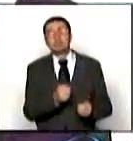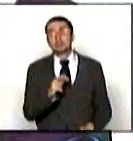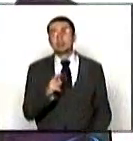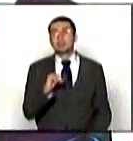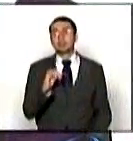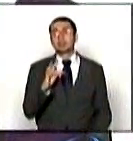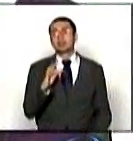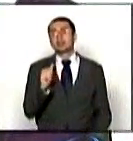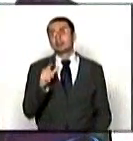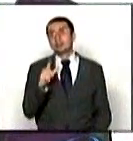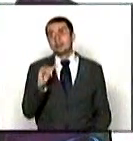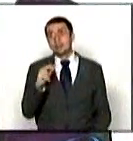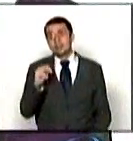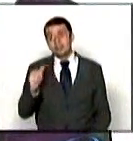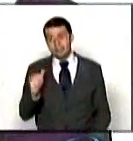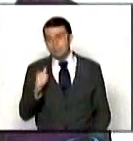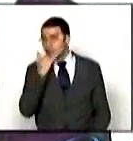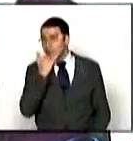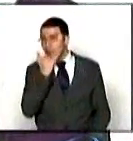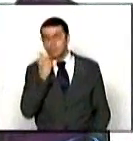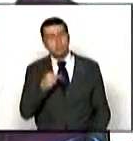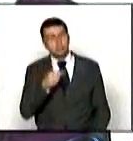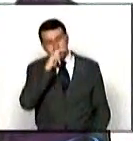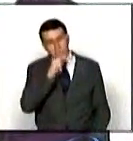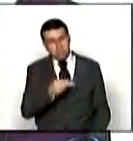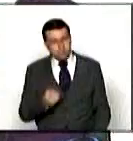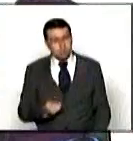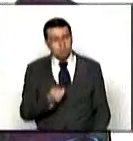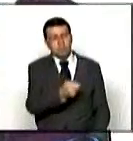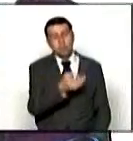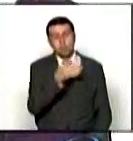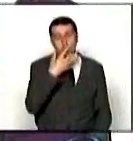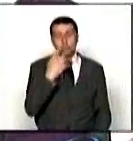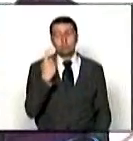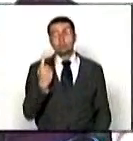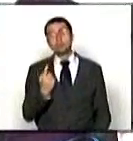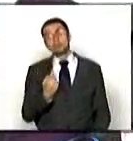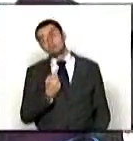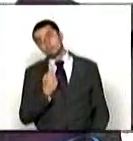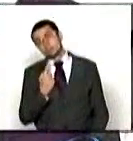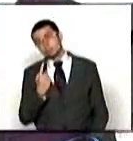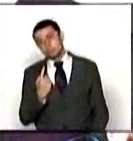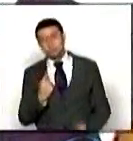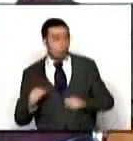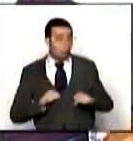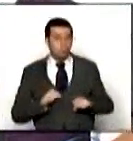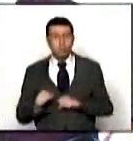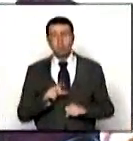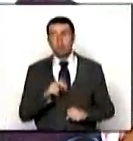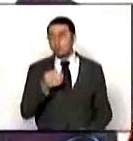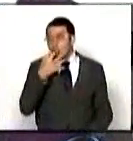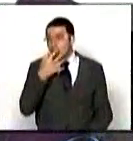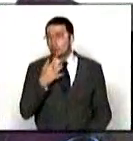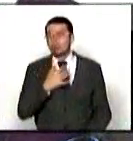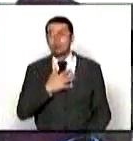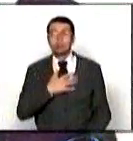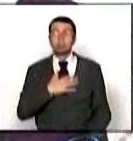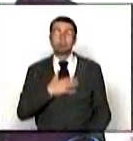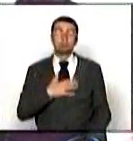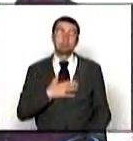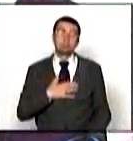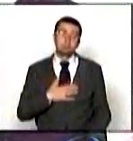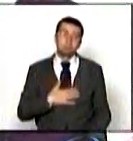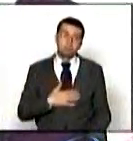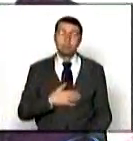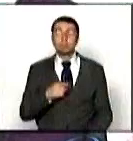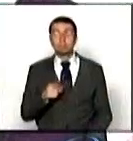medicamento prácticamente que hace que los niños queden como dopados. O sea, en vez de ya estar hiperactivo el niño o activo, lo que lo volvemos es un zombie